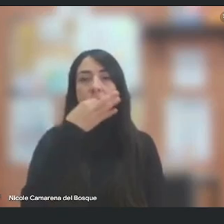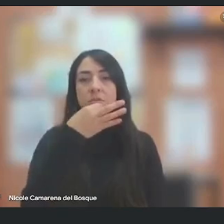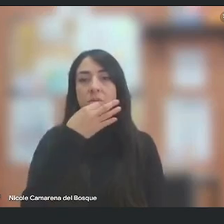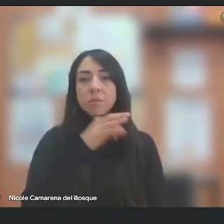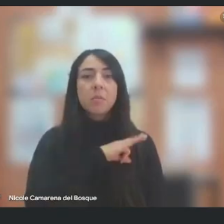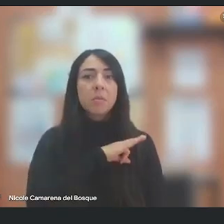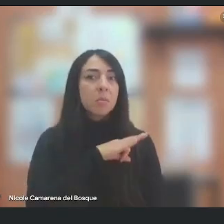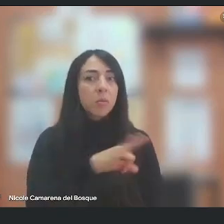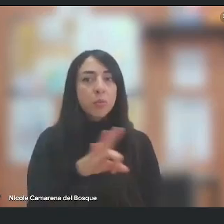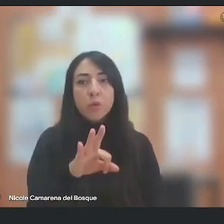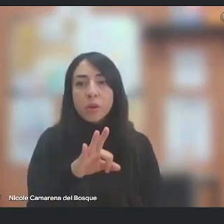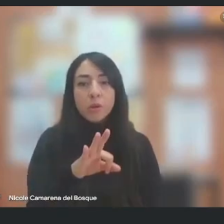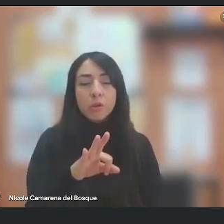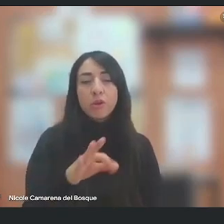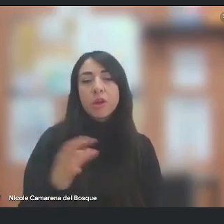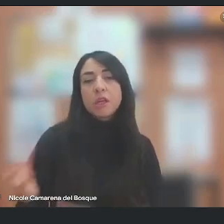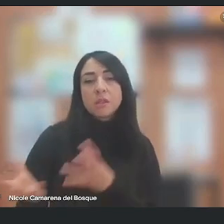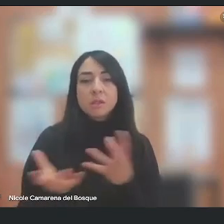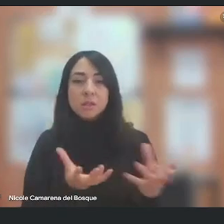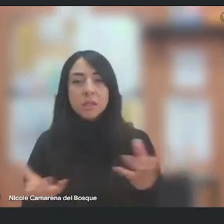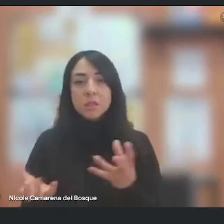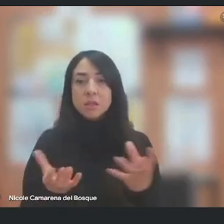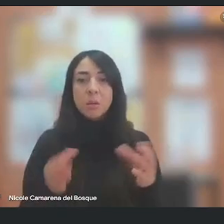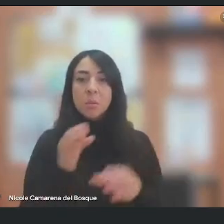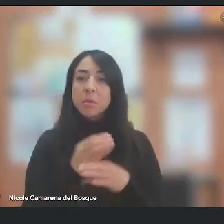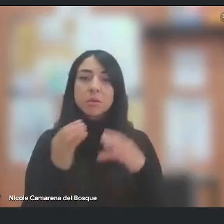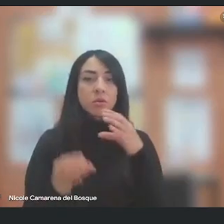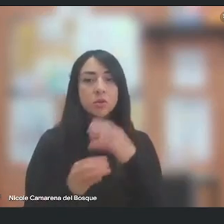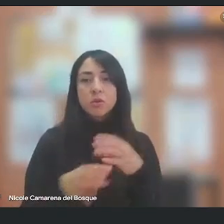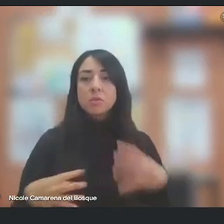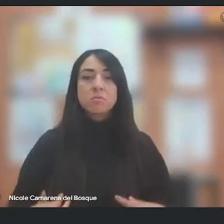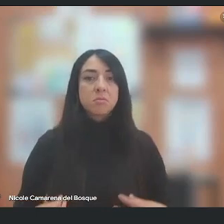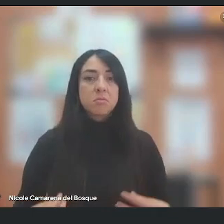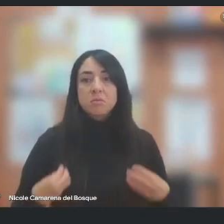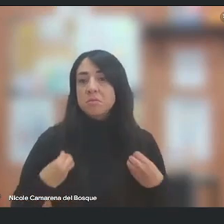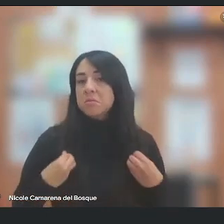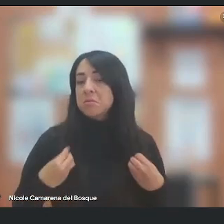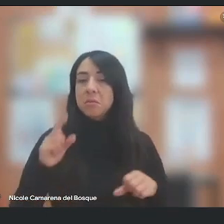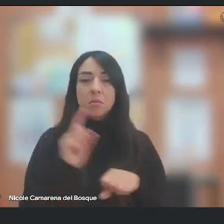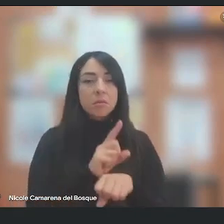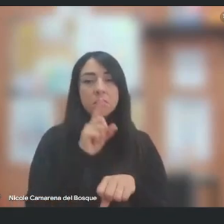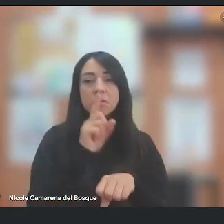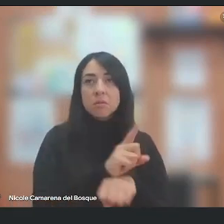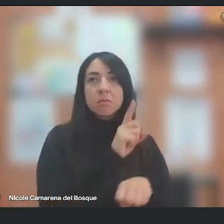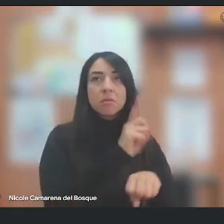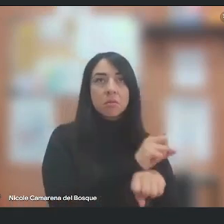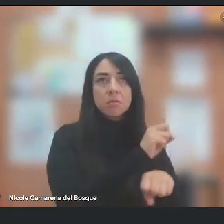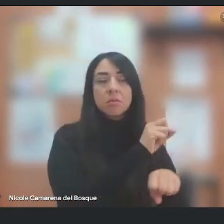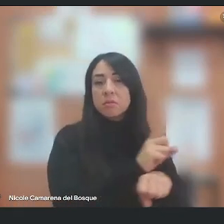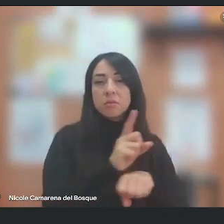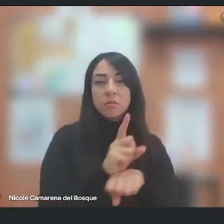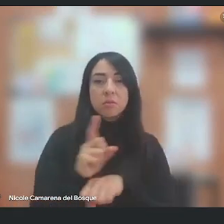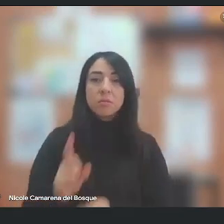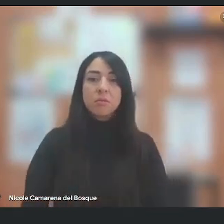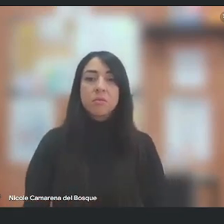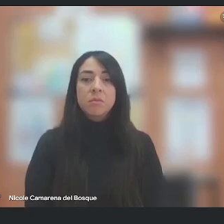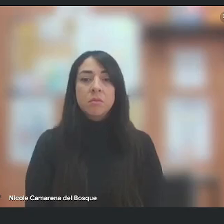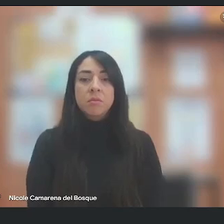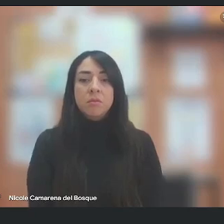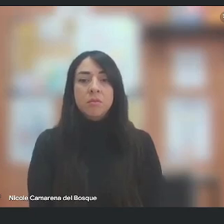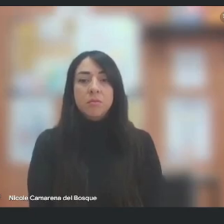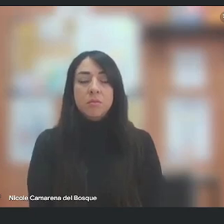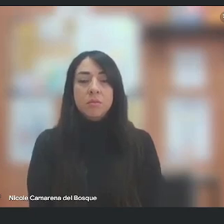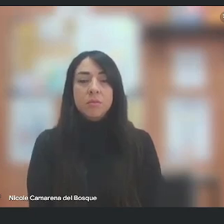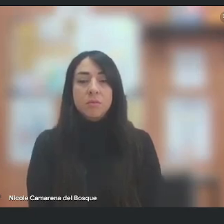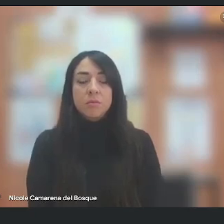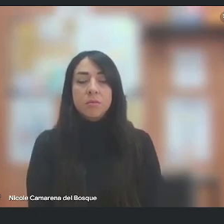Pero, por ejemplo, si ese dolor me incapacita, no me deja pararme de la cama, no